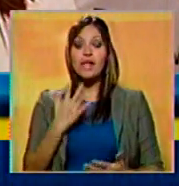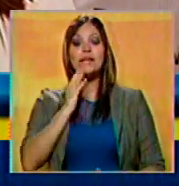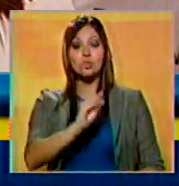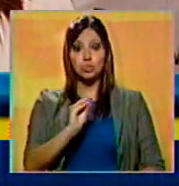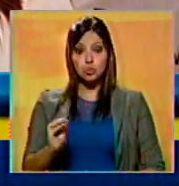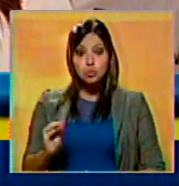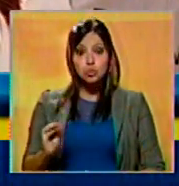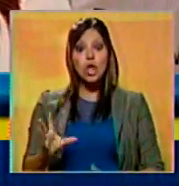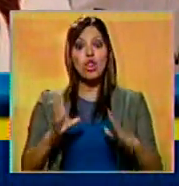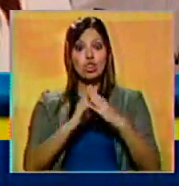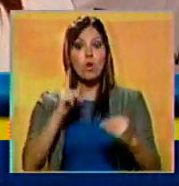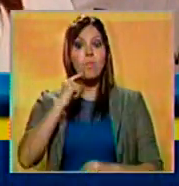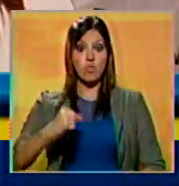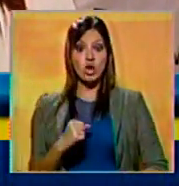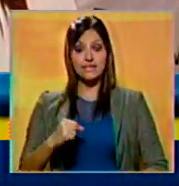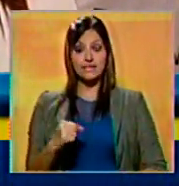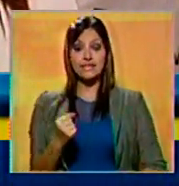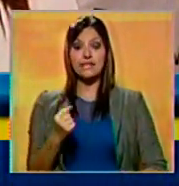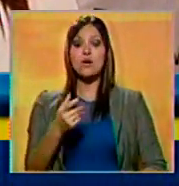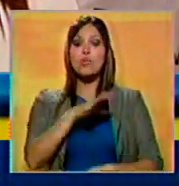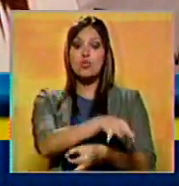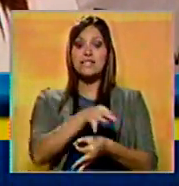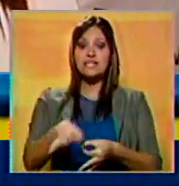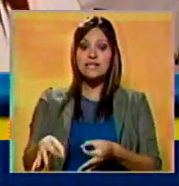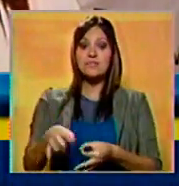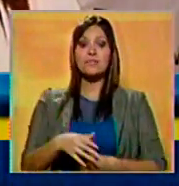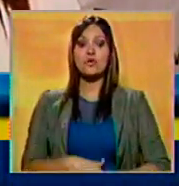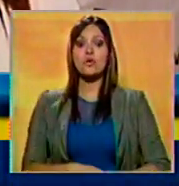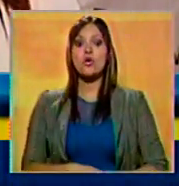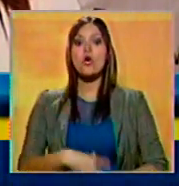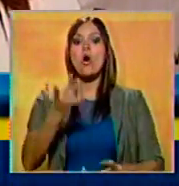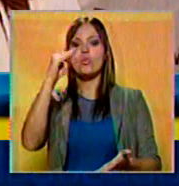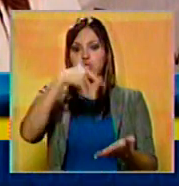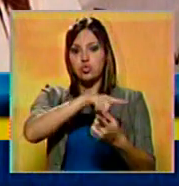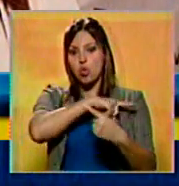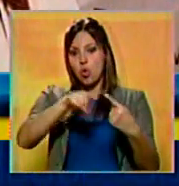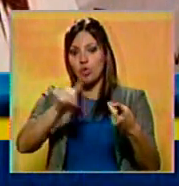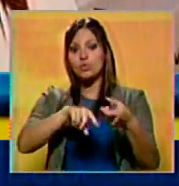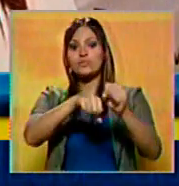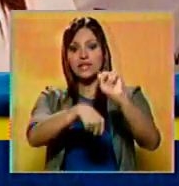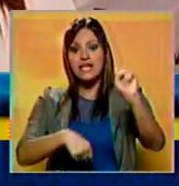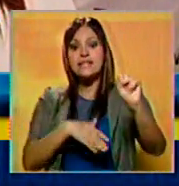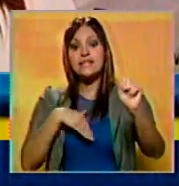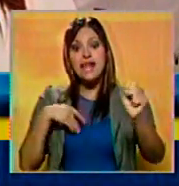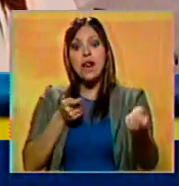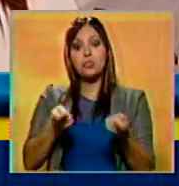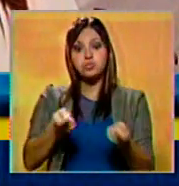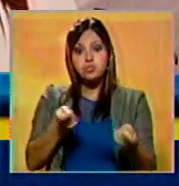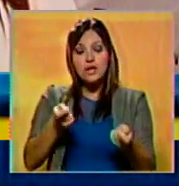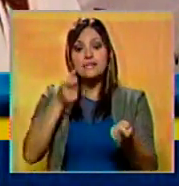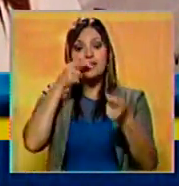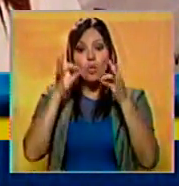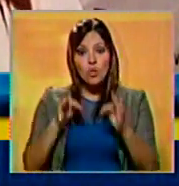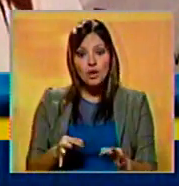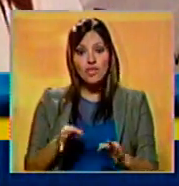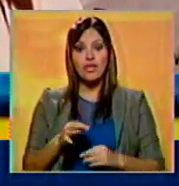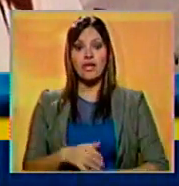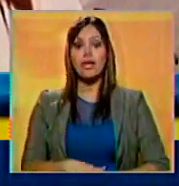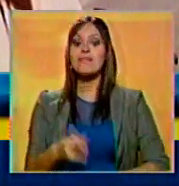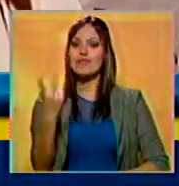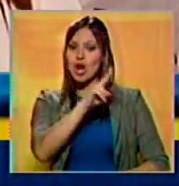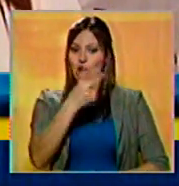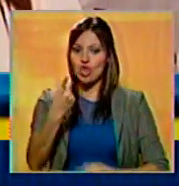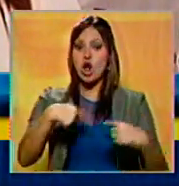llamado justamente todas las policías de los municipios San Diego y de San Cristóbal para mantener la seguridad y el orden justamente en esos